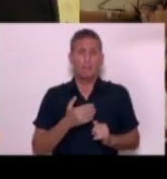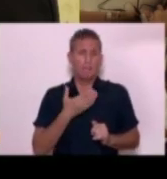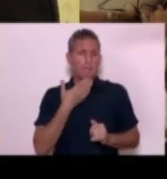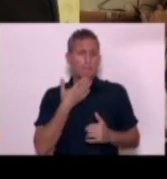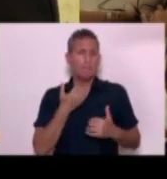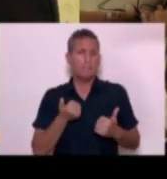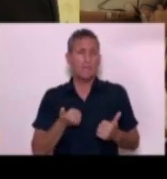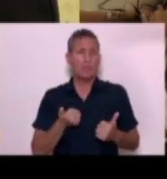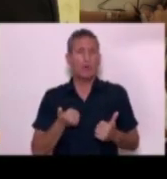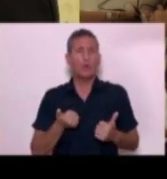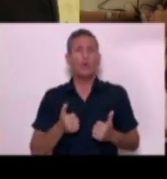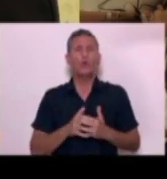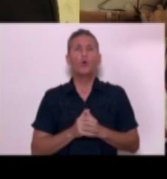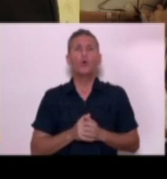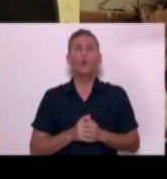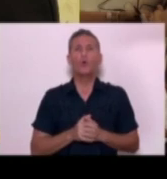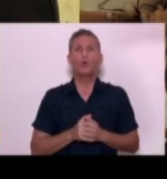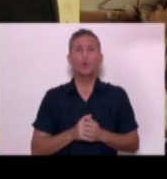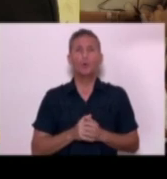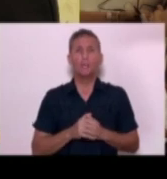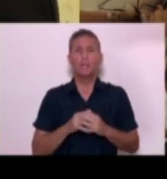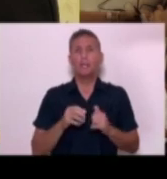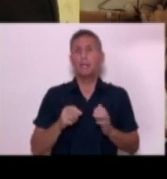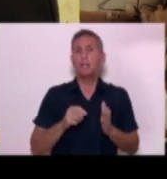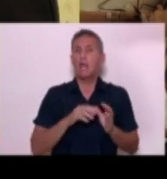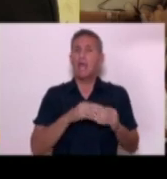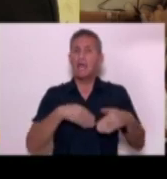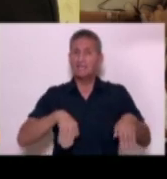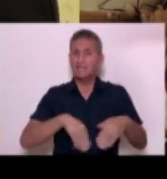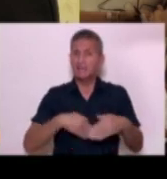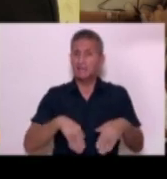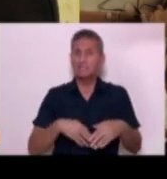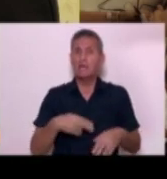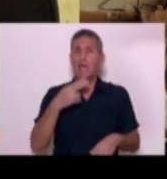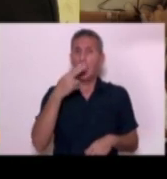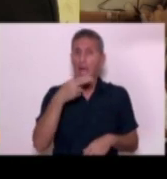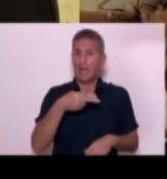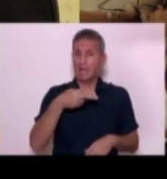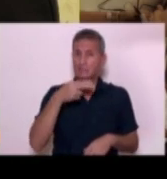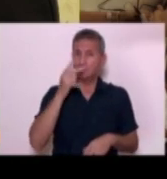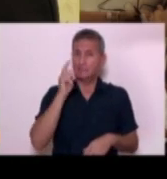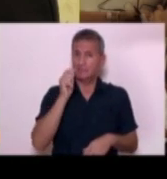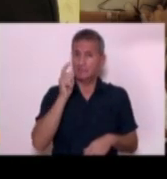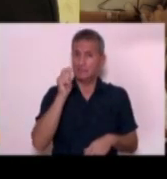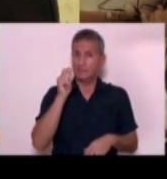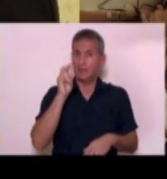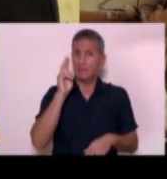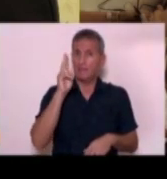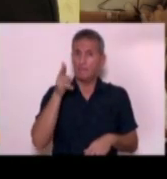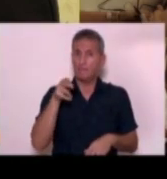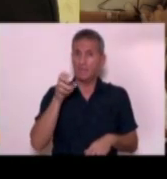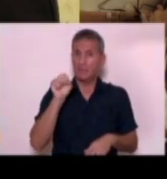gratuitamente la empresa Cinesoft y al que pueden acceder con solo escribir la dirección